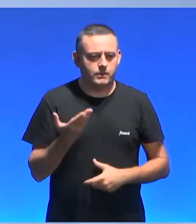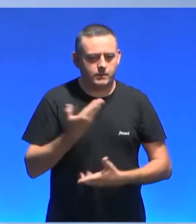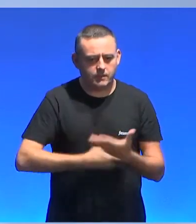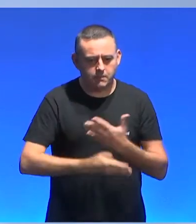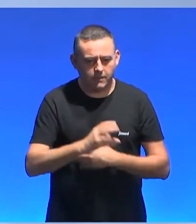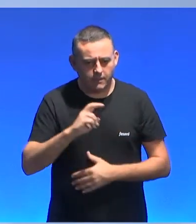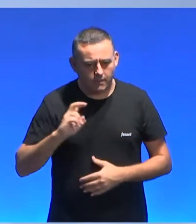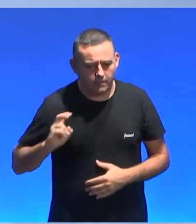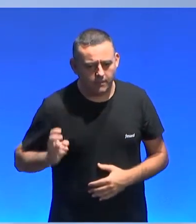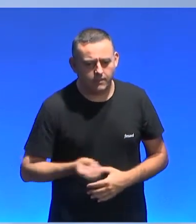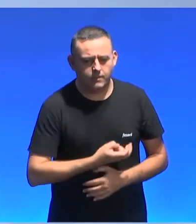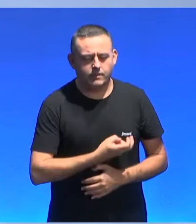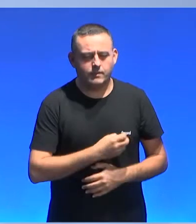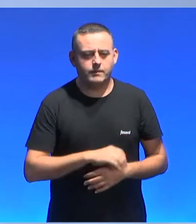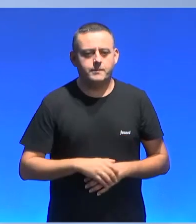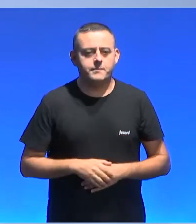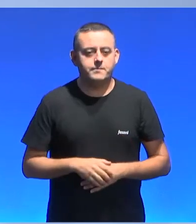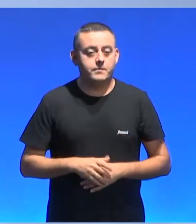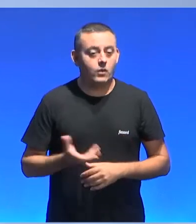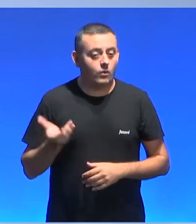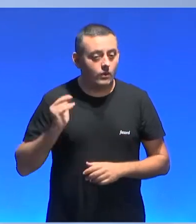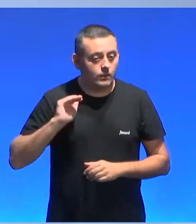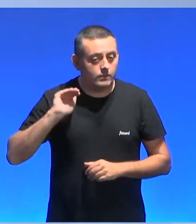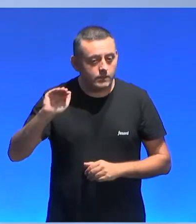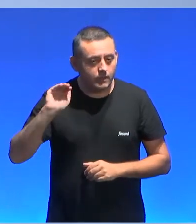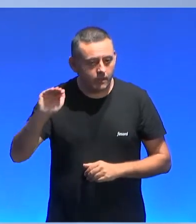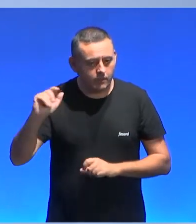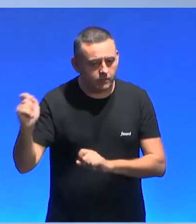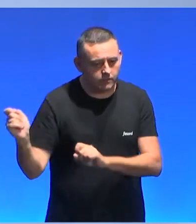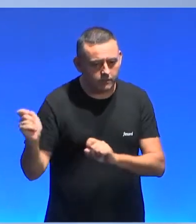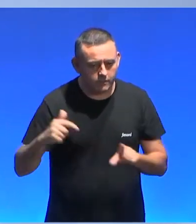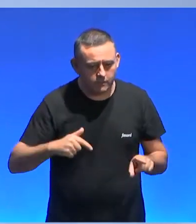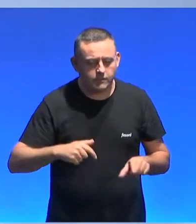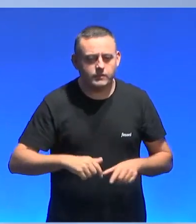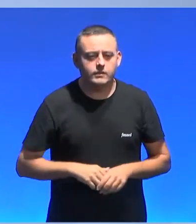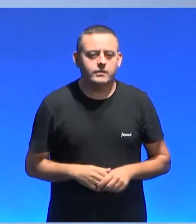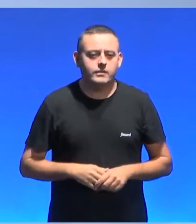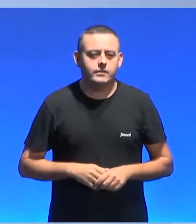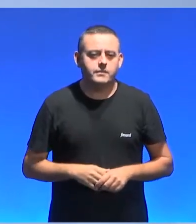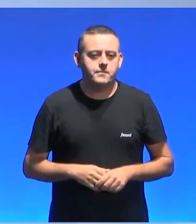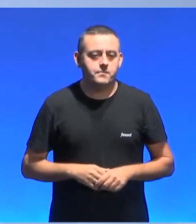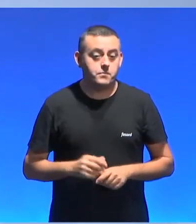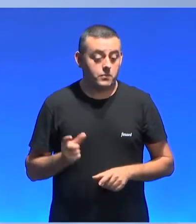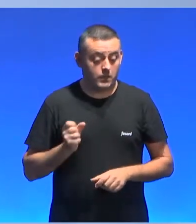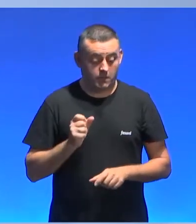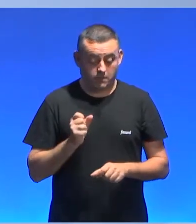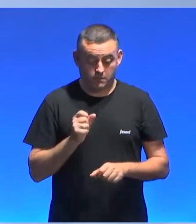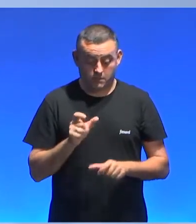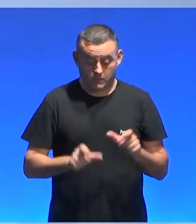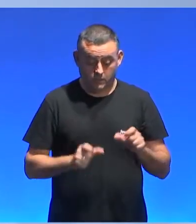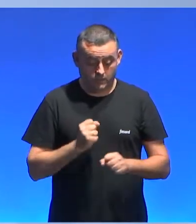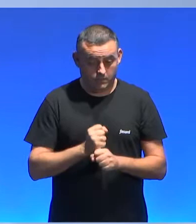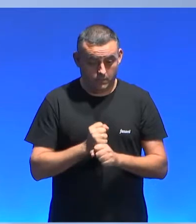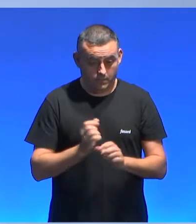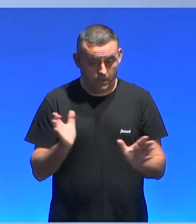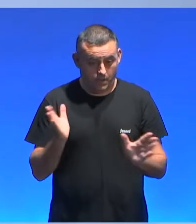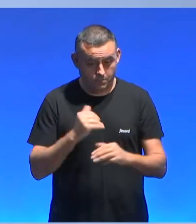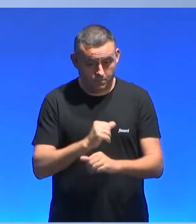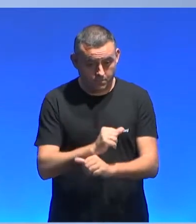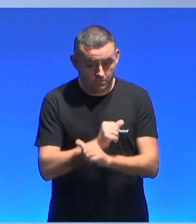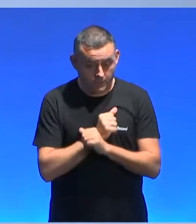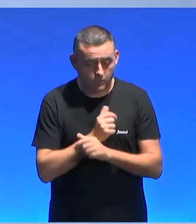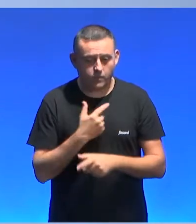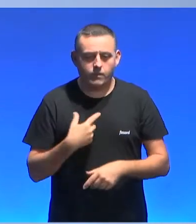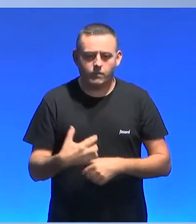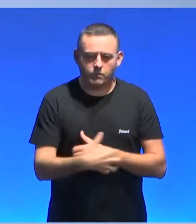discapacitados, estamos hablando de los extranjeros, estamos hablando de los desempleados, estamos hablando de los